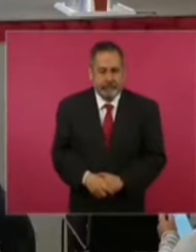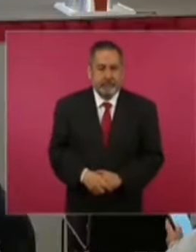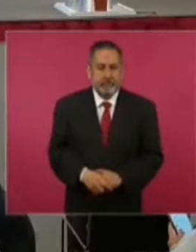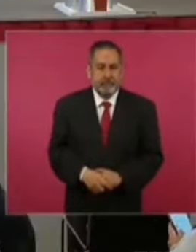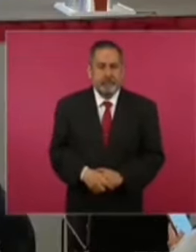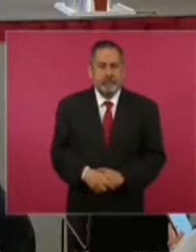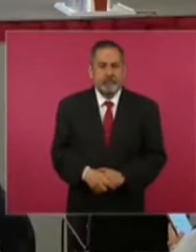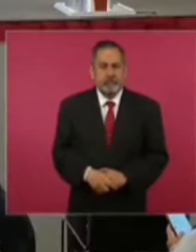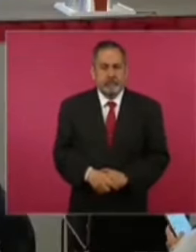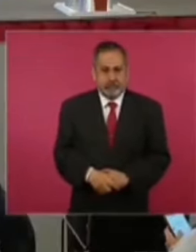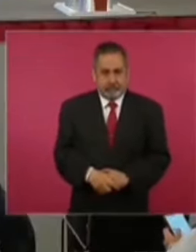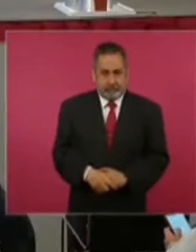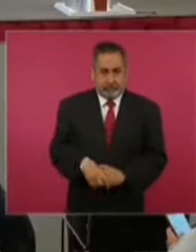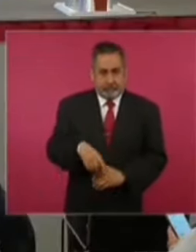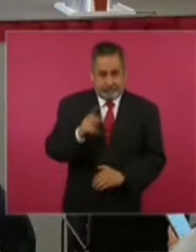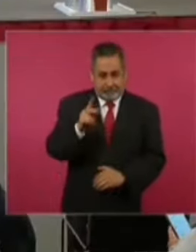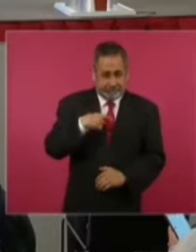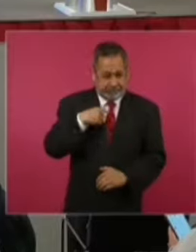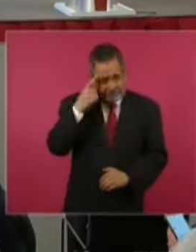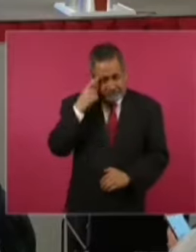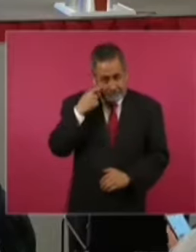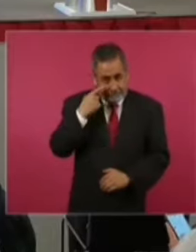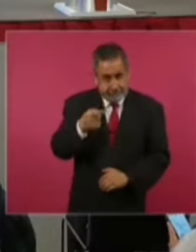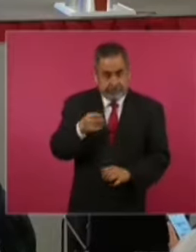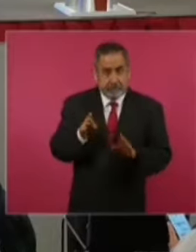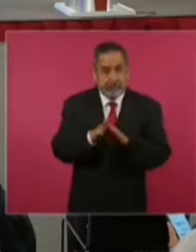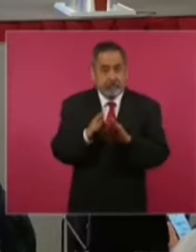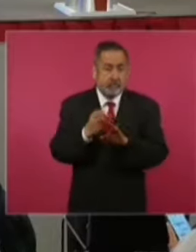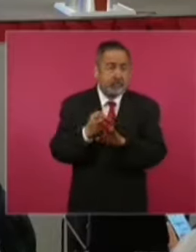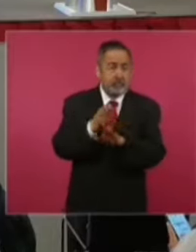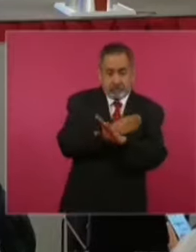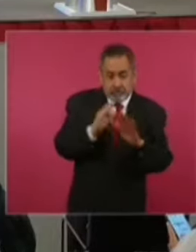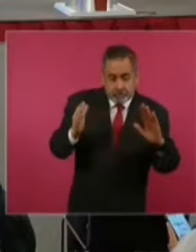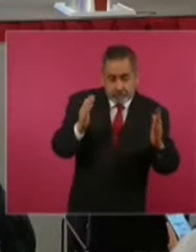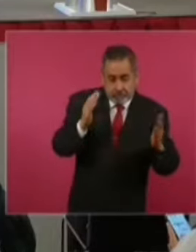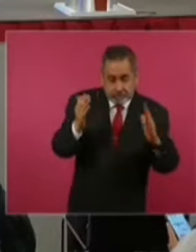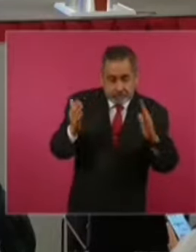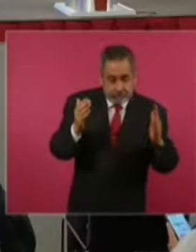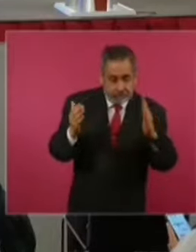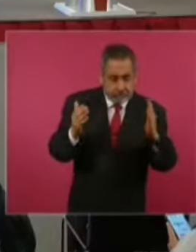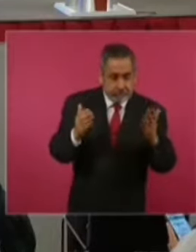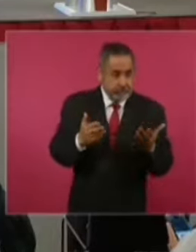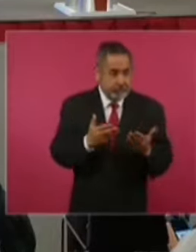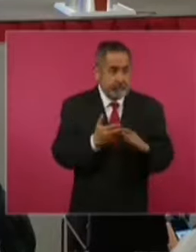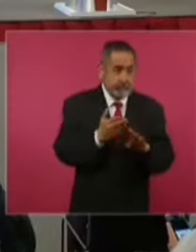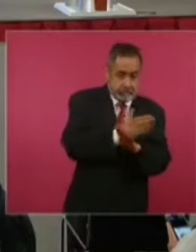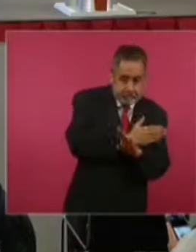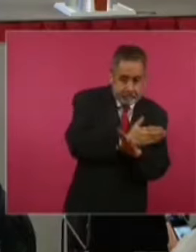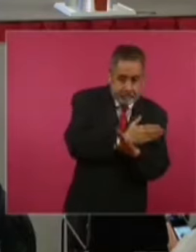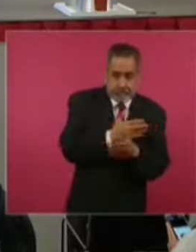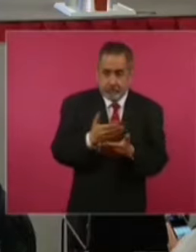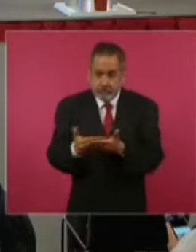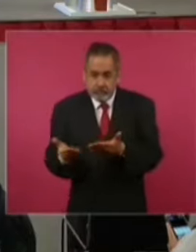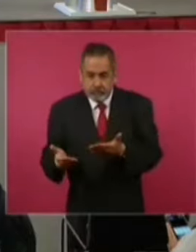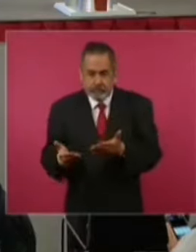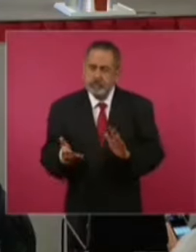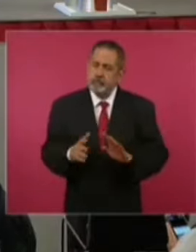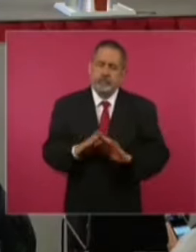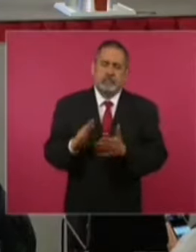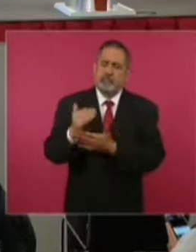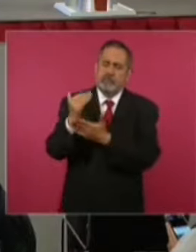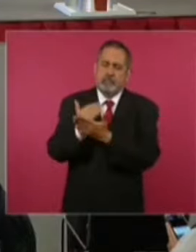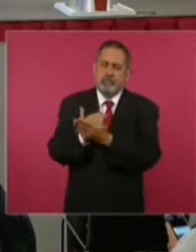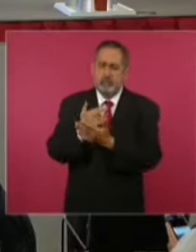Pero si tomamos en cuenta de cómo estaba y cómo está, pues hemos tenido